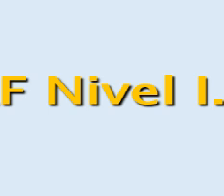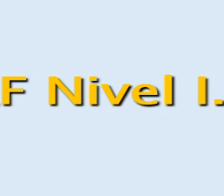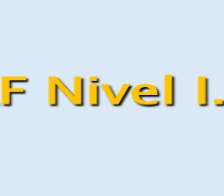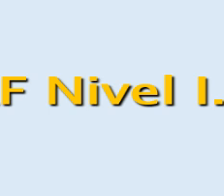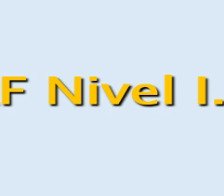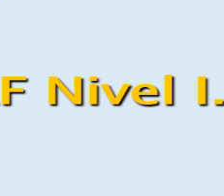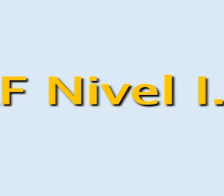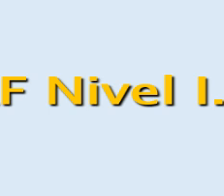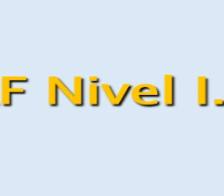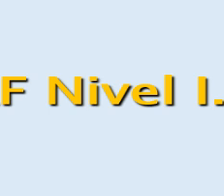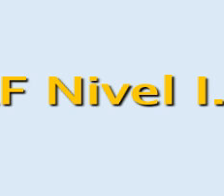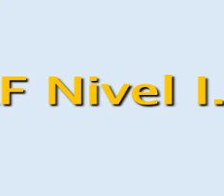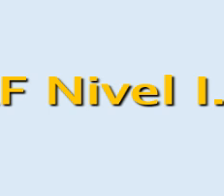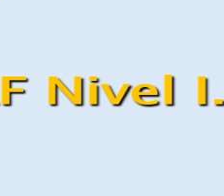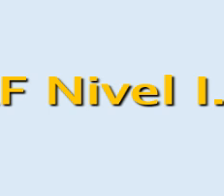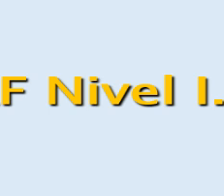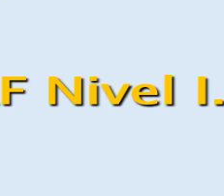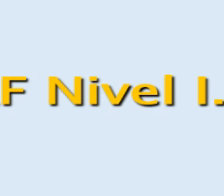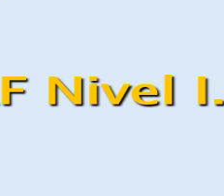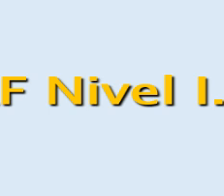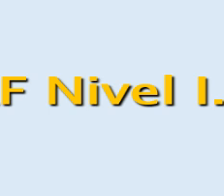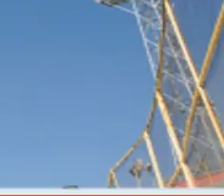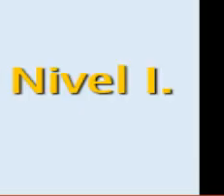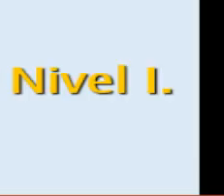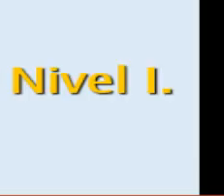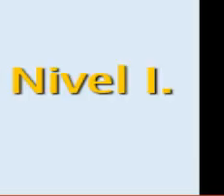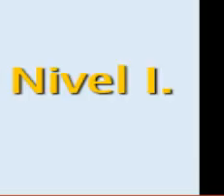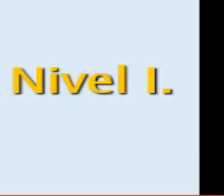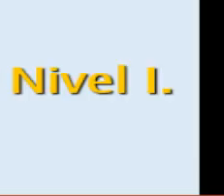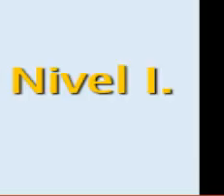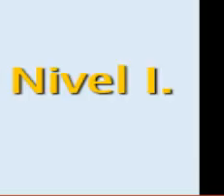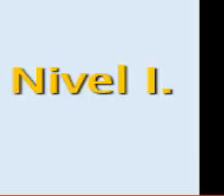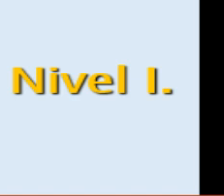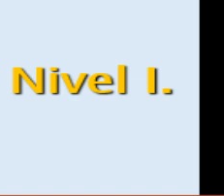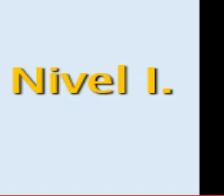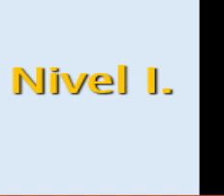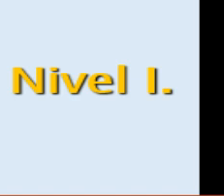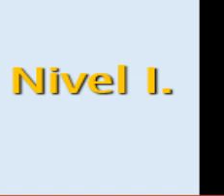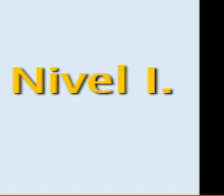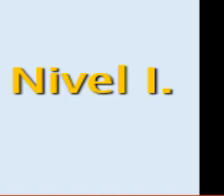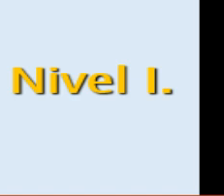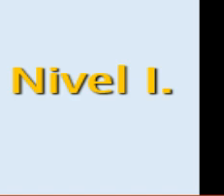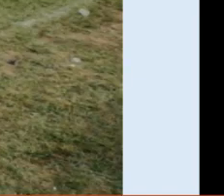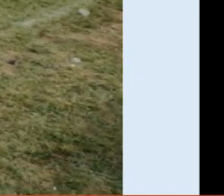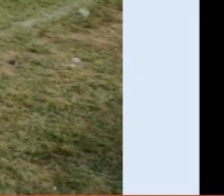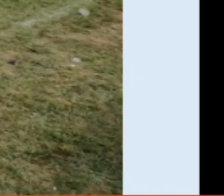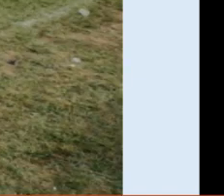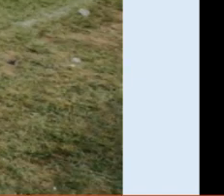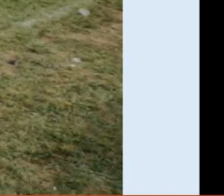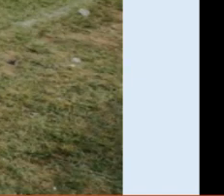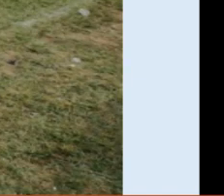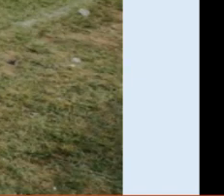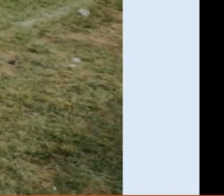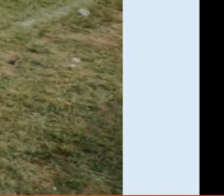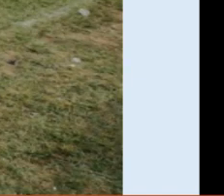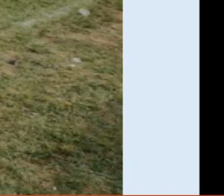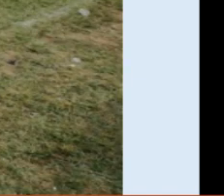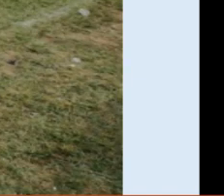necesita personas con un nivel de formación muy elevado. El deporte